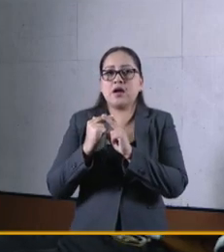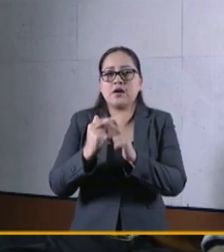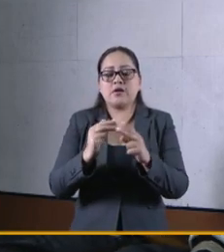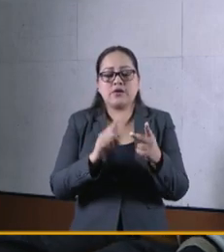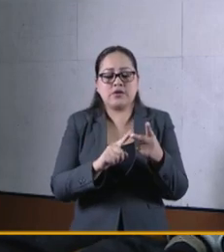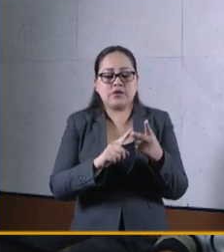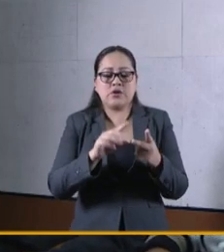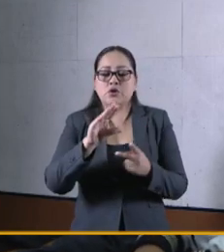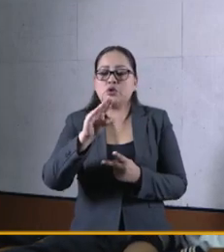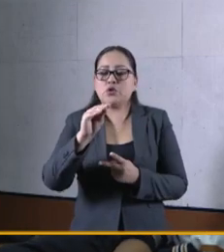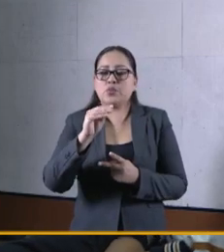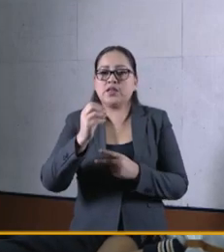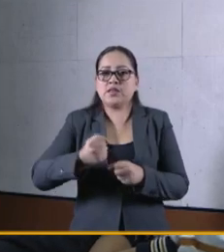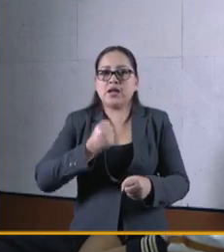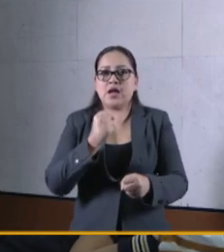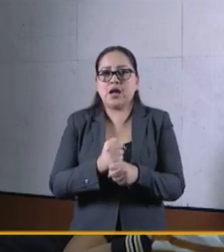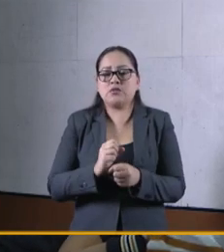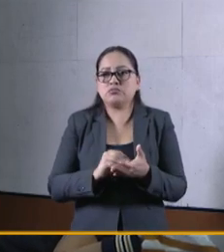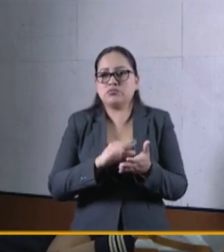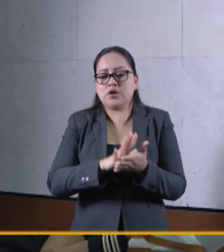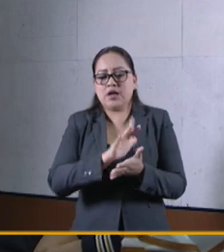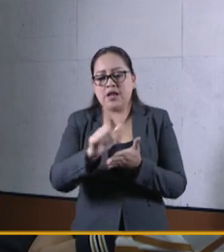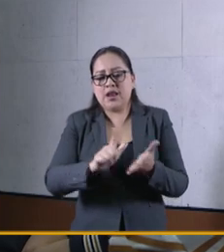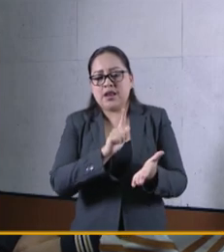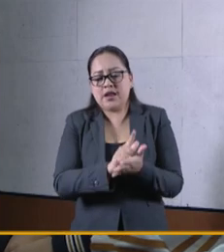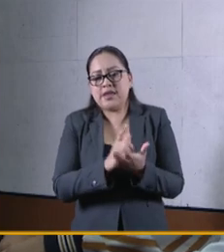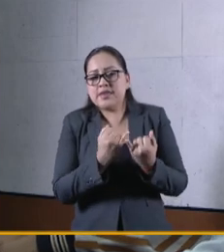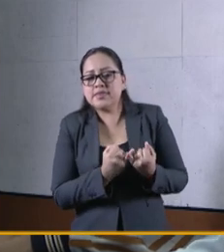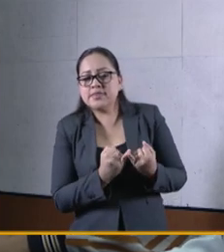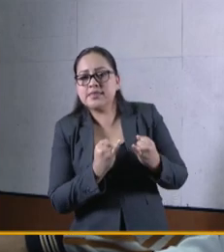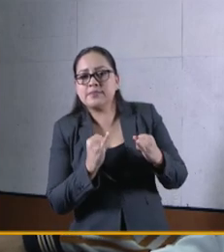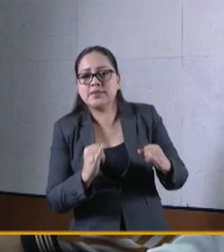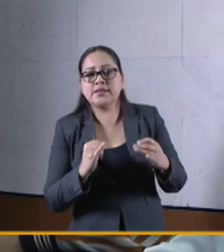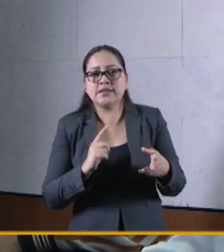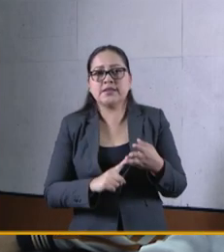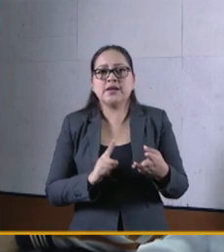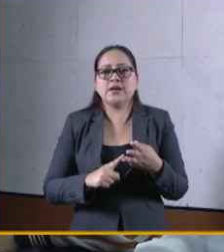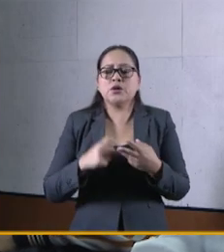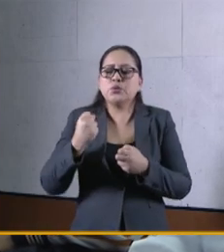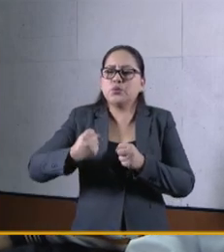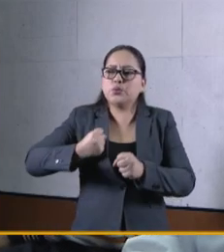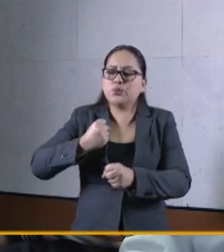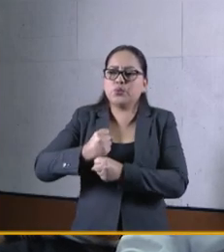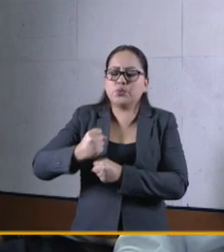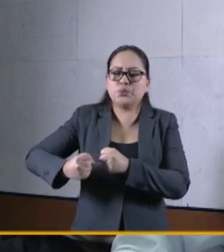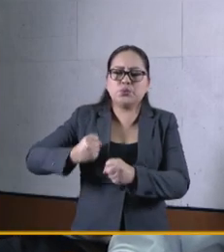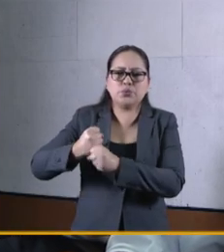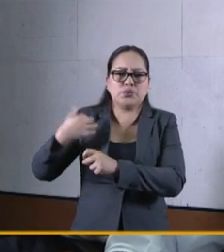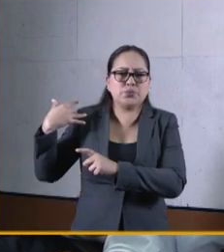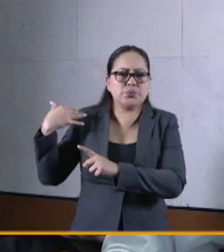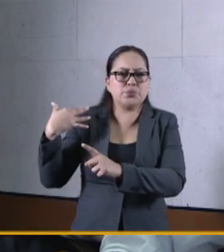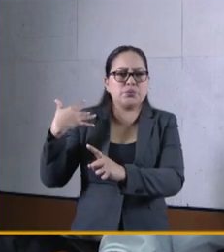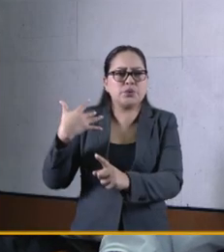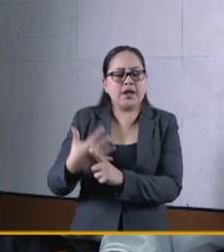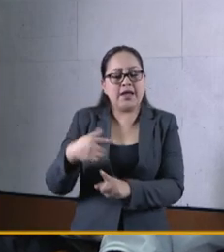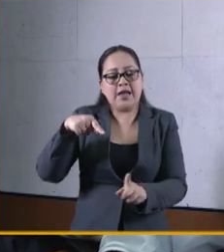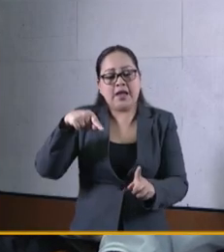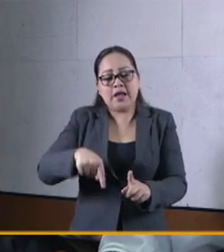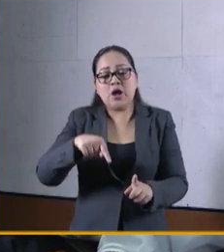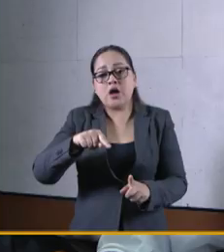90 indeclinablemente autónoma y desde hace mucho tiempo la mejor de méxico